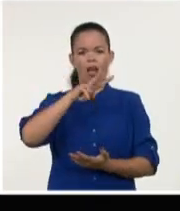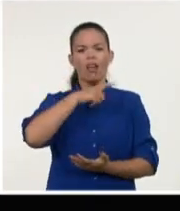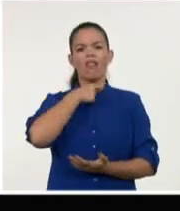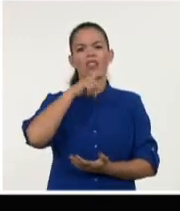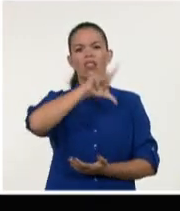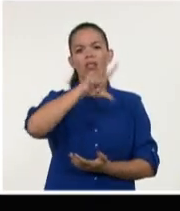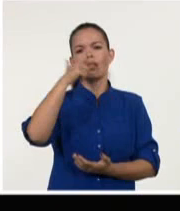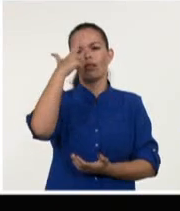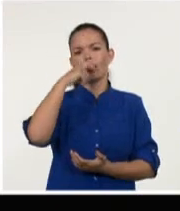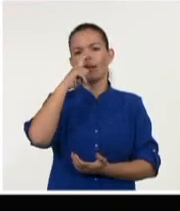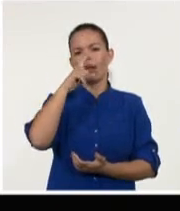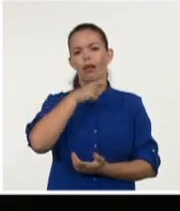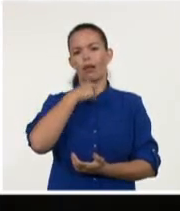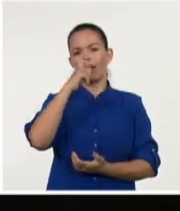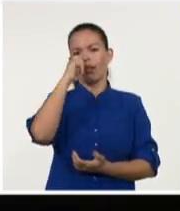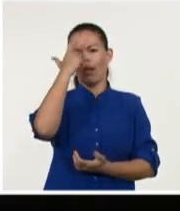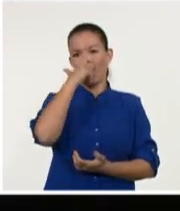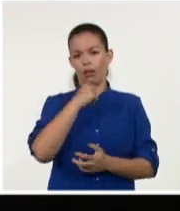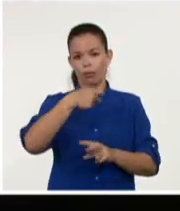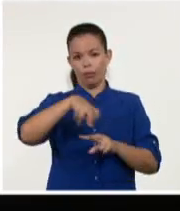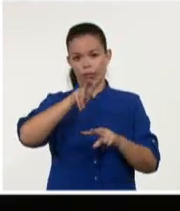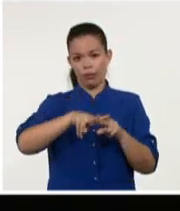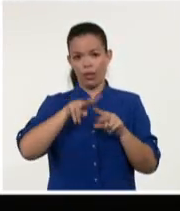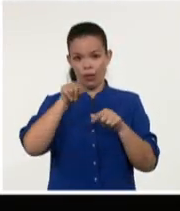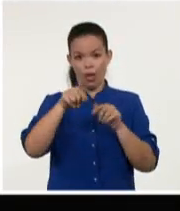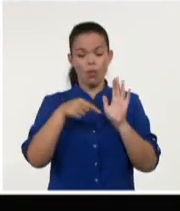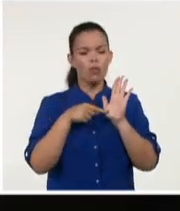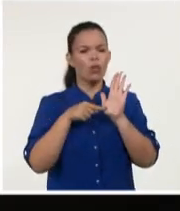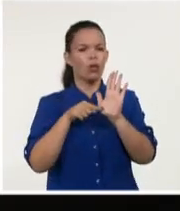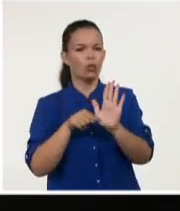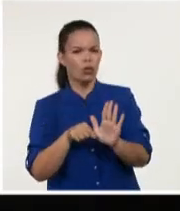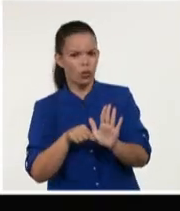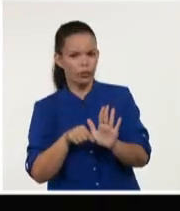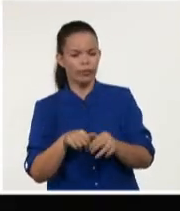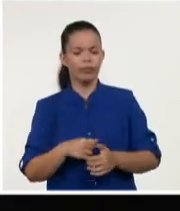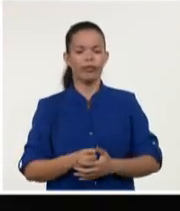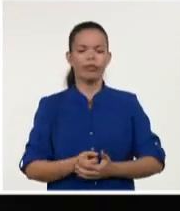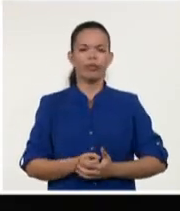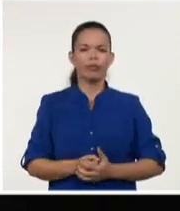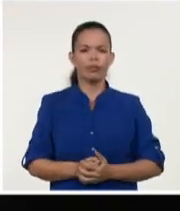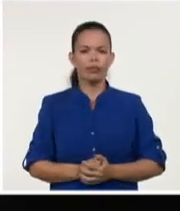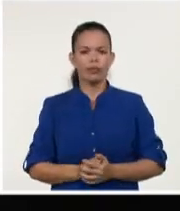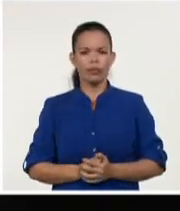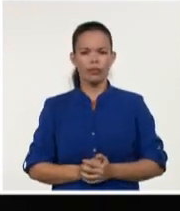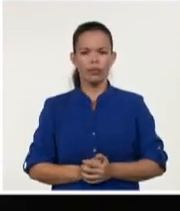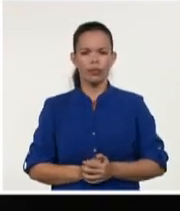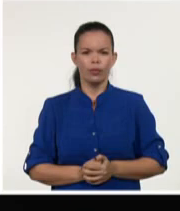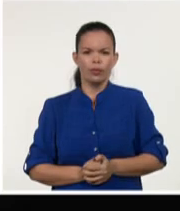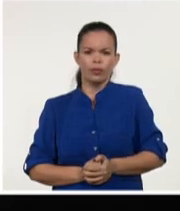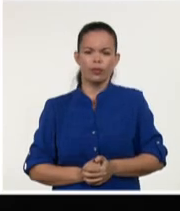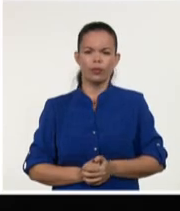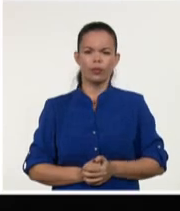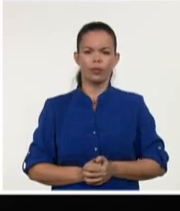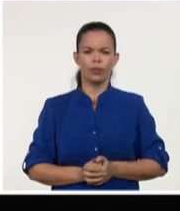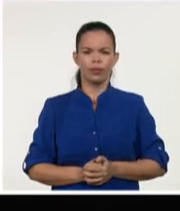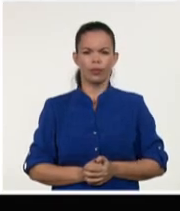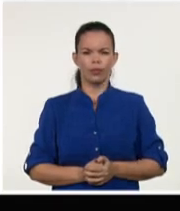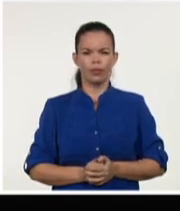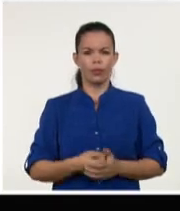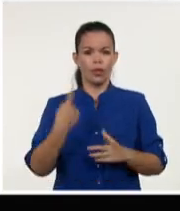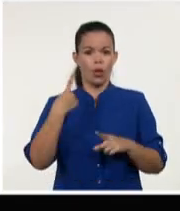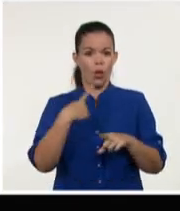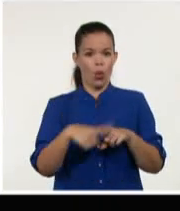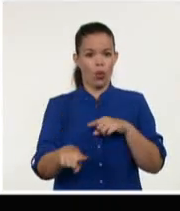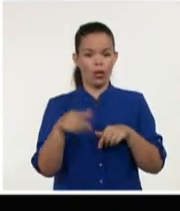Cuba, el protagónico de Carmen estuvo a cargo de Cayoko Eberhardt y Alessandro Riga como Don José. En otros roles